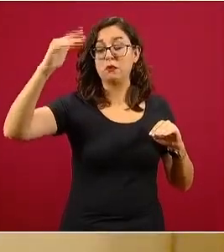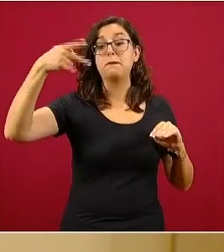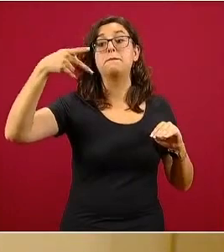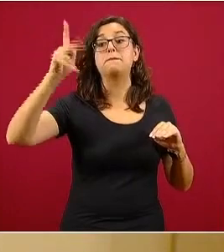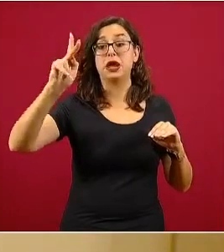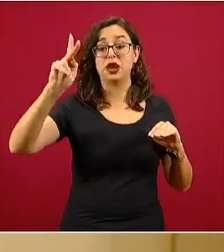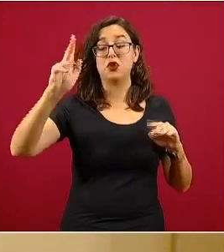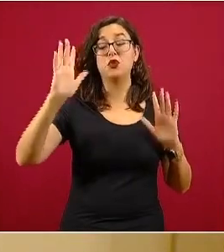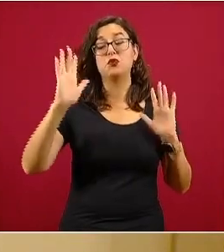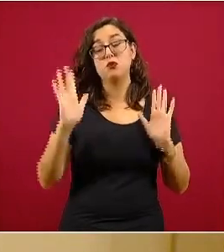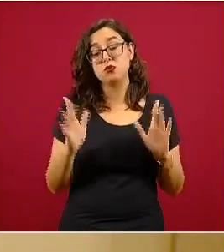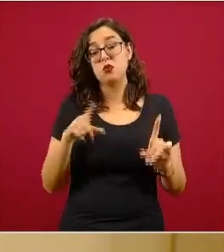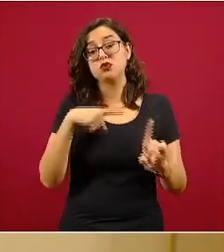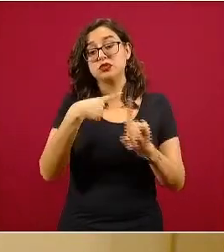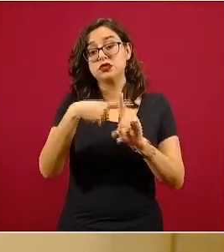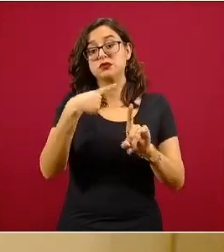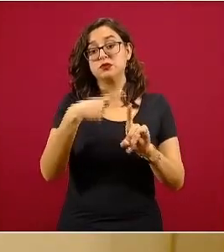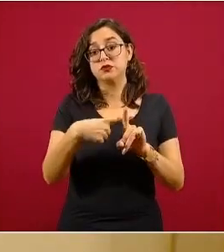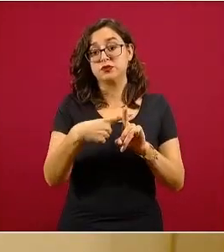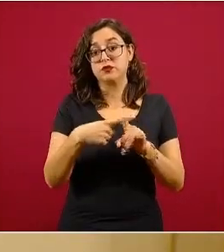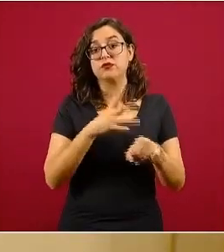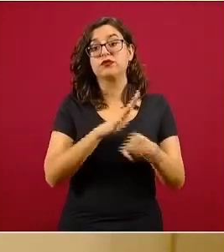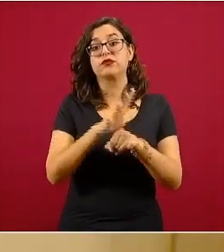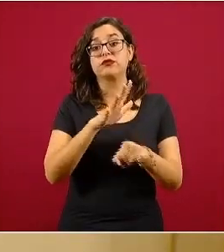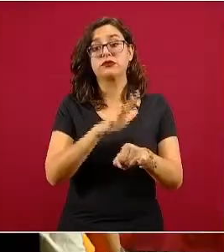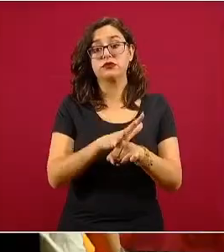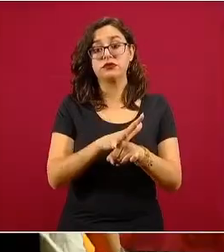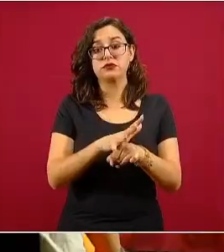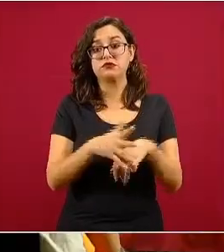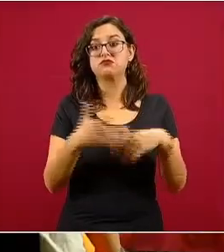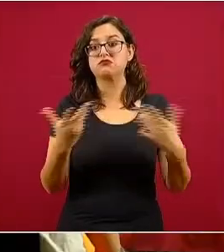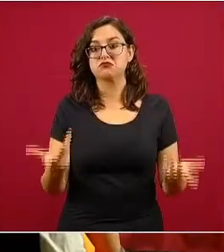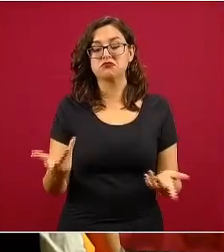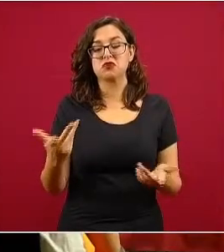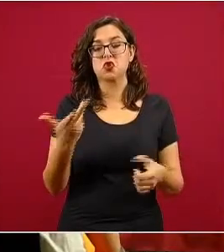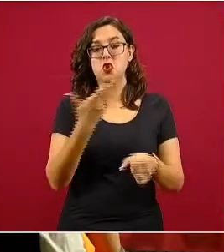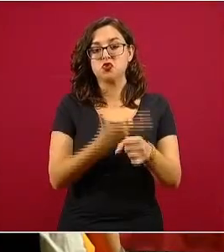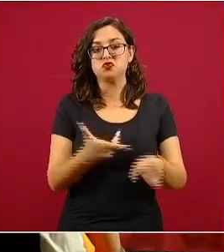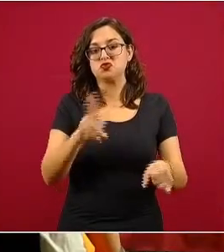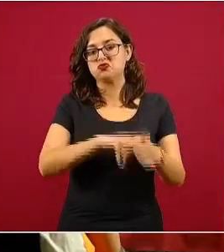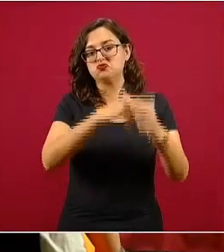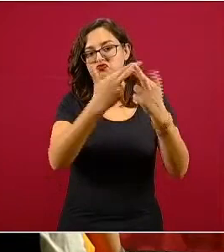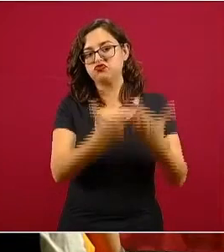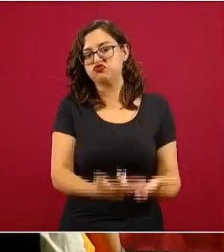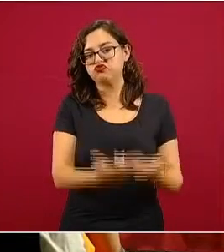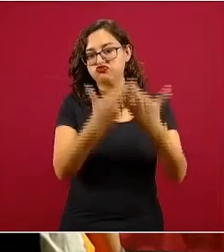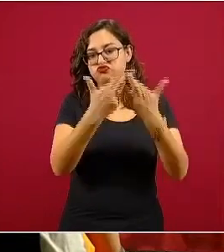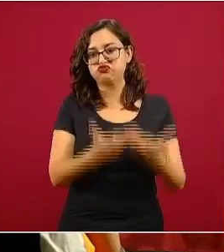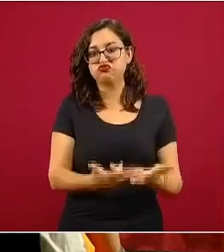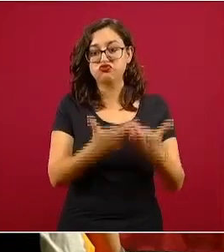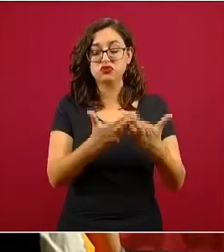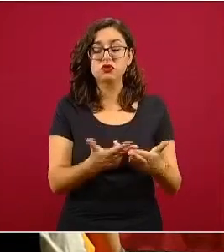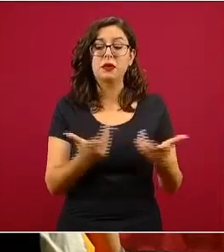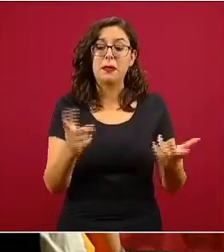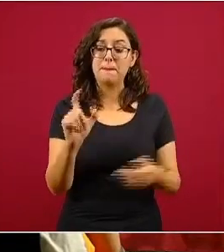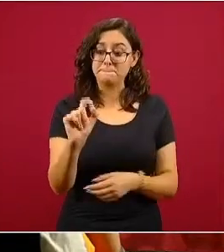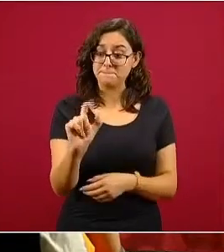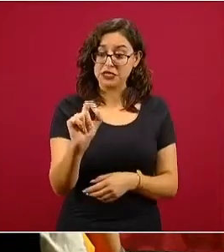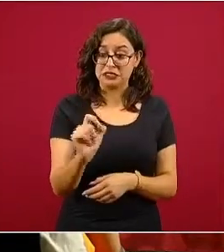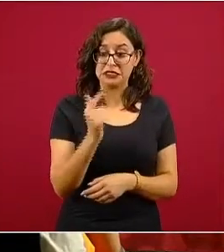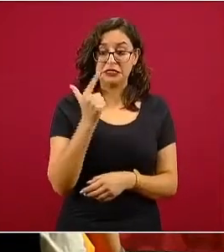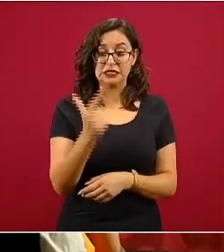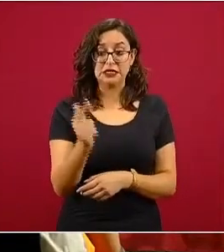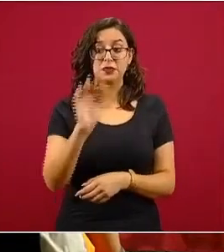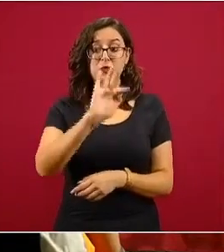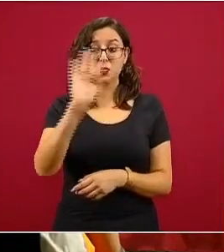el plus que Chihuahua tiene es que tiene una muy buena disponibilidad de camas hospitalarias. Vemos que 27%